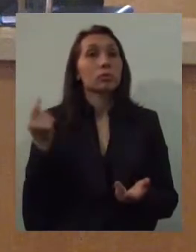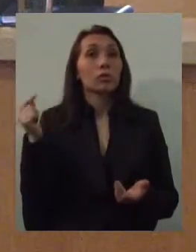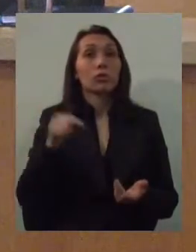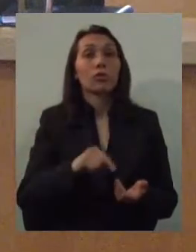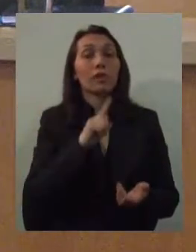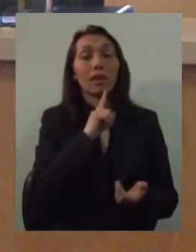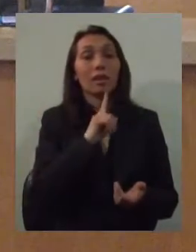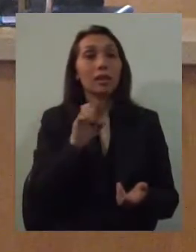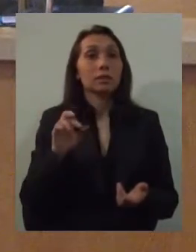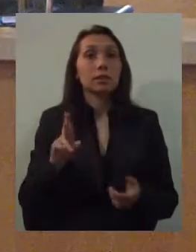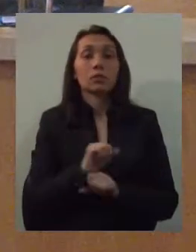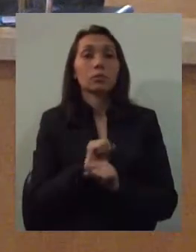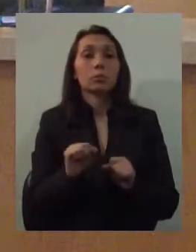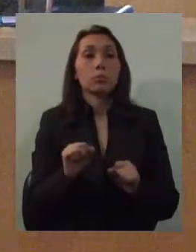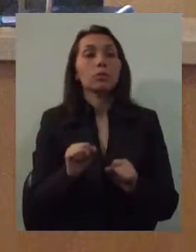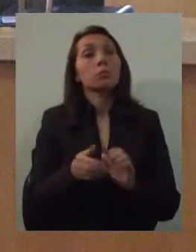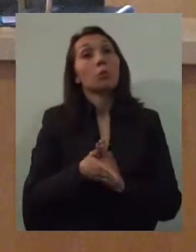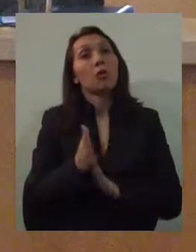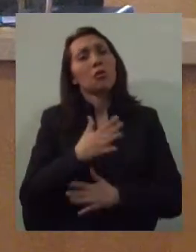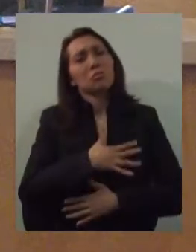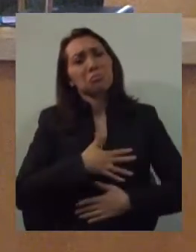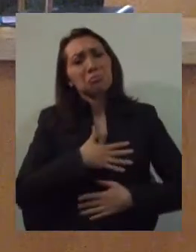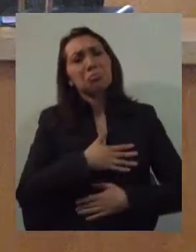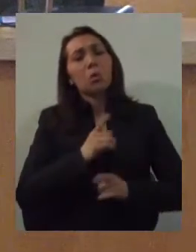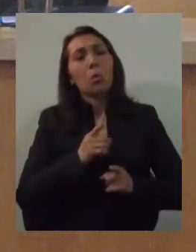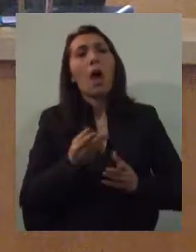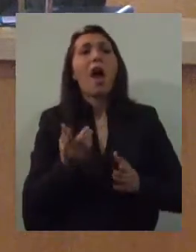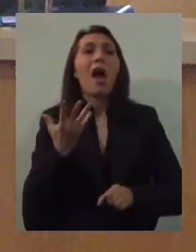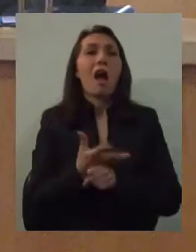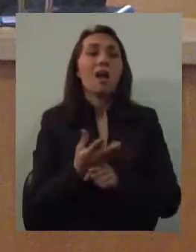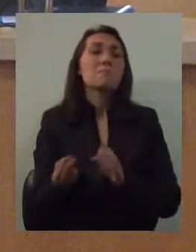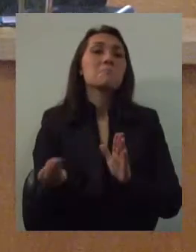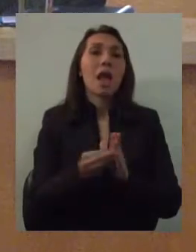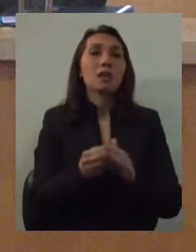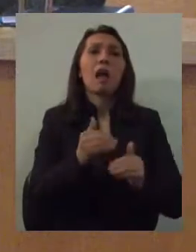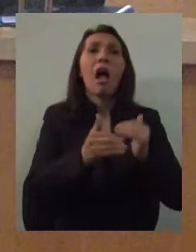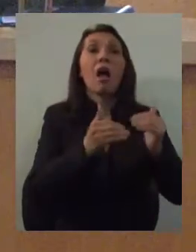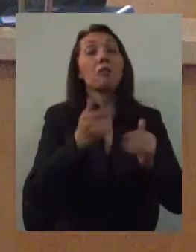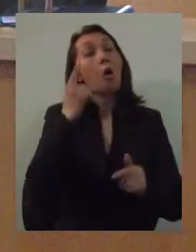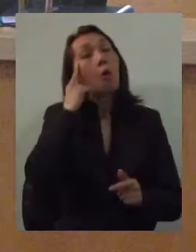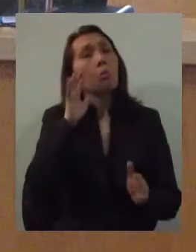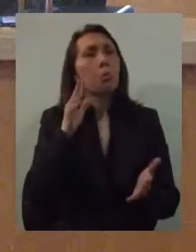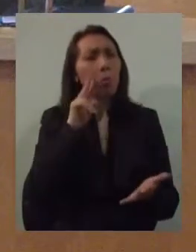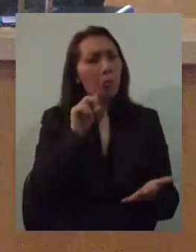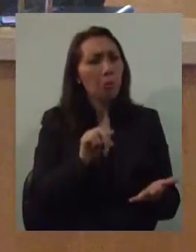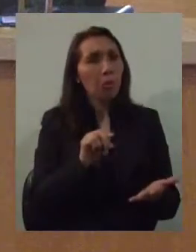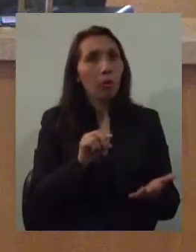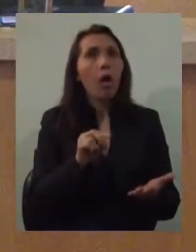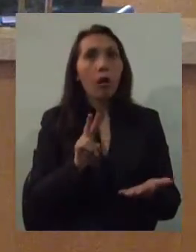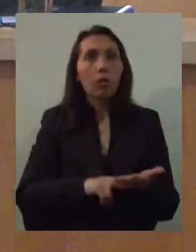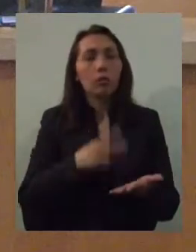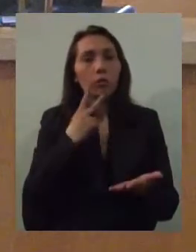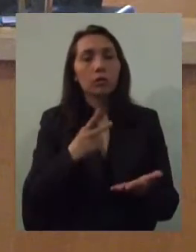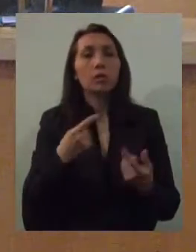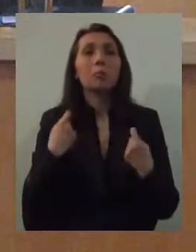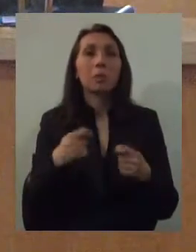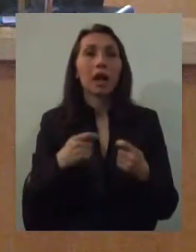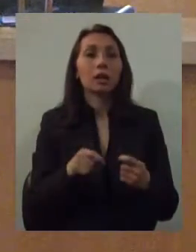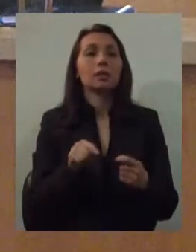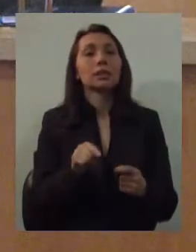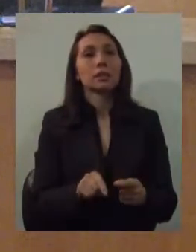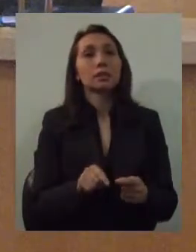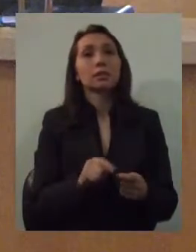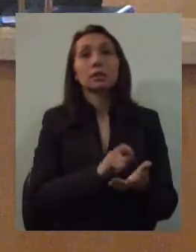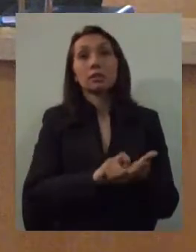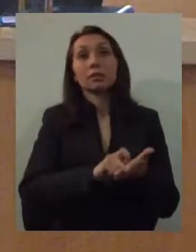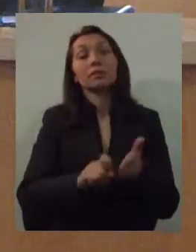talleres, me voy sumamente reconfortado porque creo que hay más avances de lo que a uno le parece, ¿no? Porque en el fondo es la práctica. Exacto. La